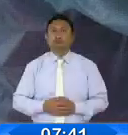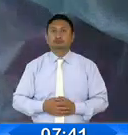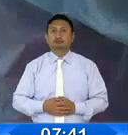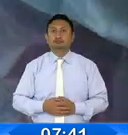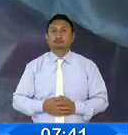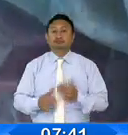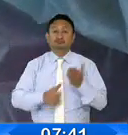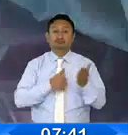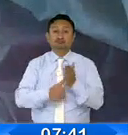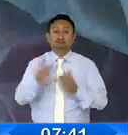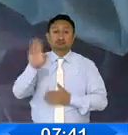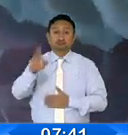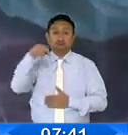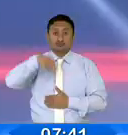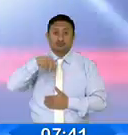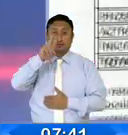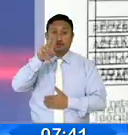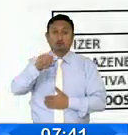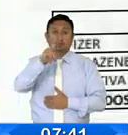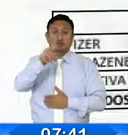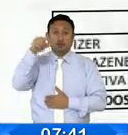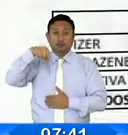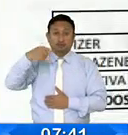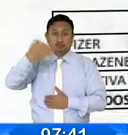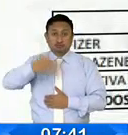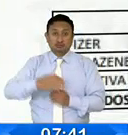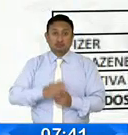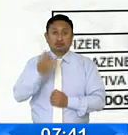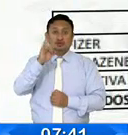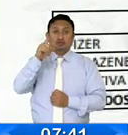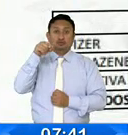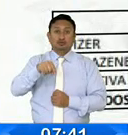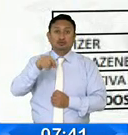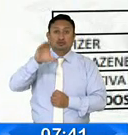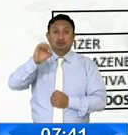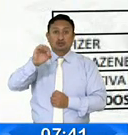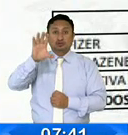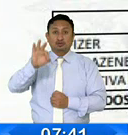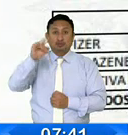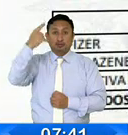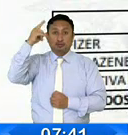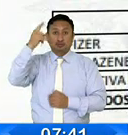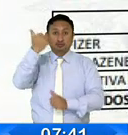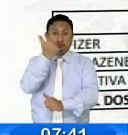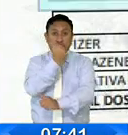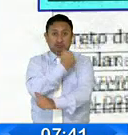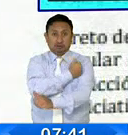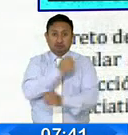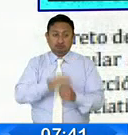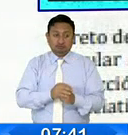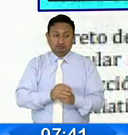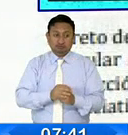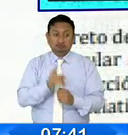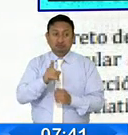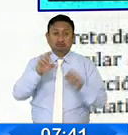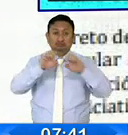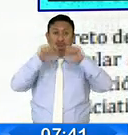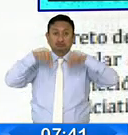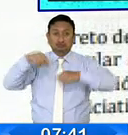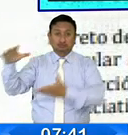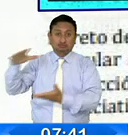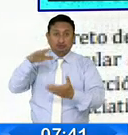este 2021 están garantizadas 18.09 millones de vacunas. Así, Pfizer proveerá al país de 6 millones de